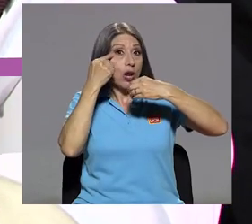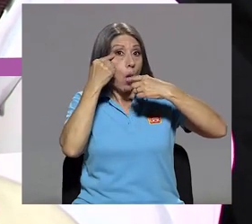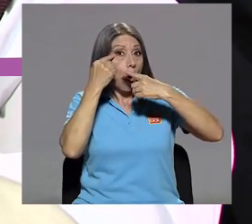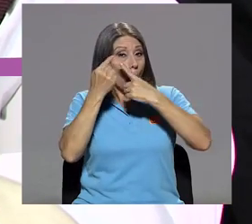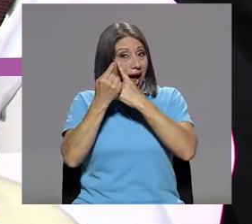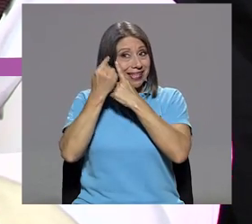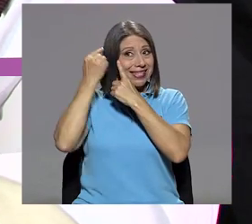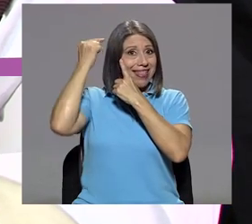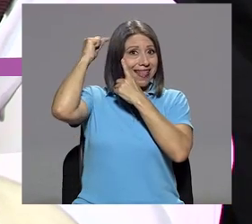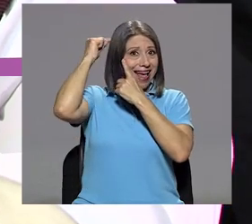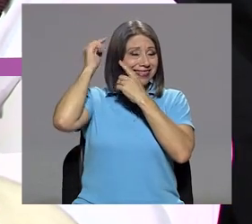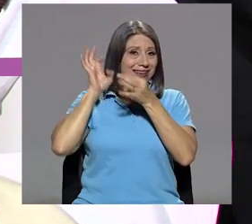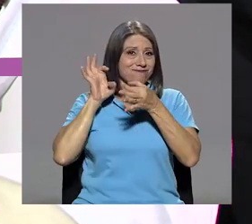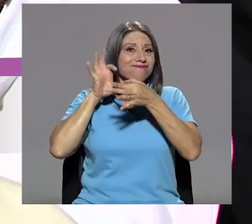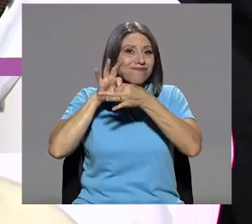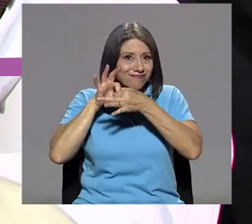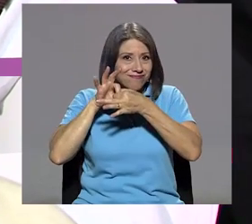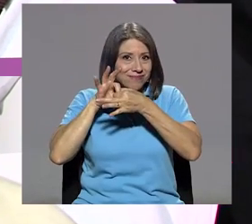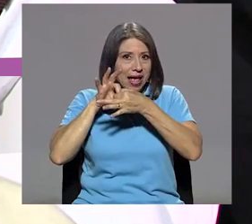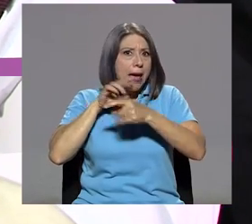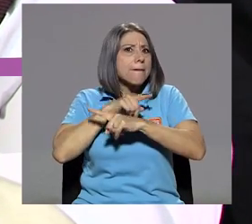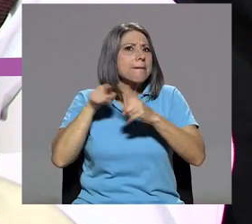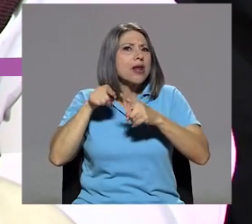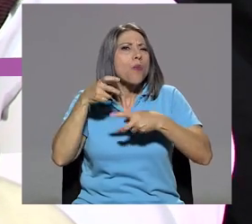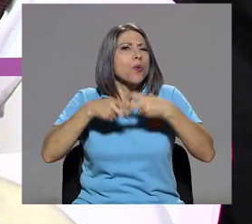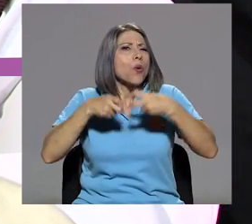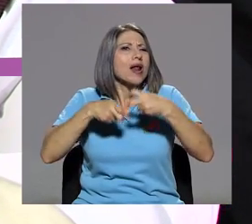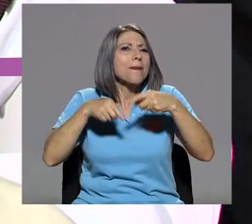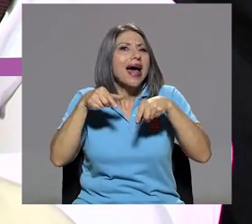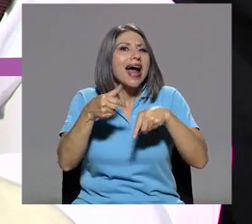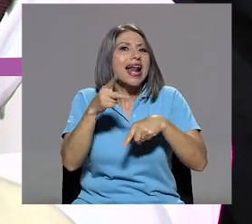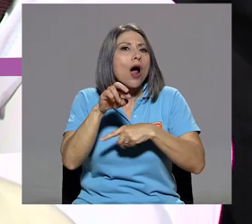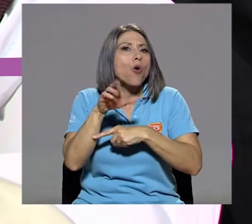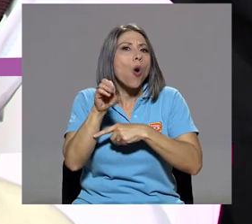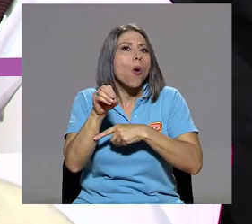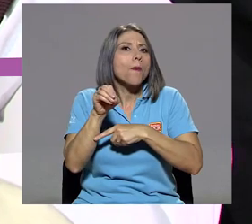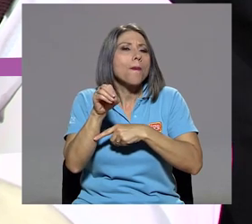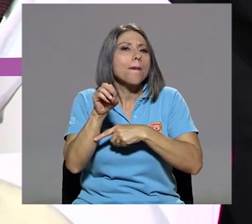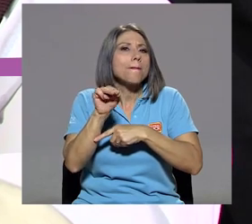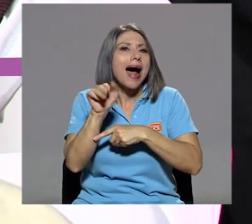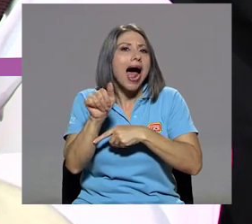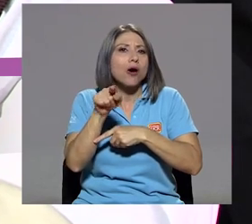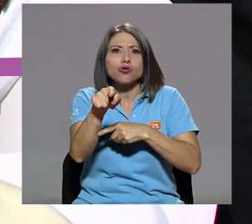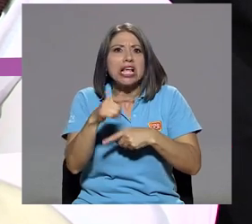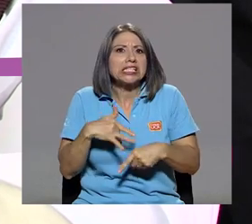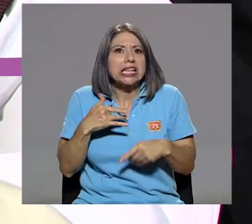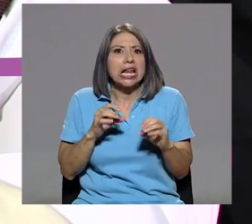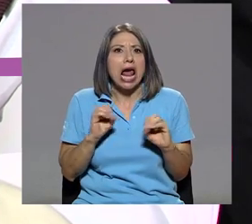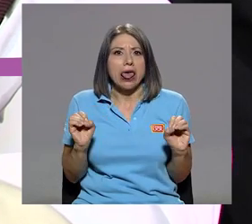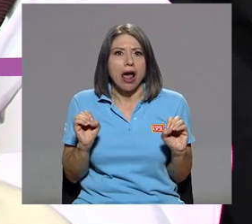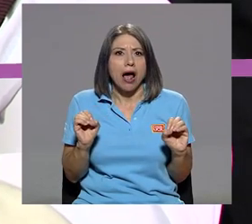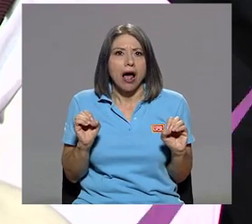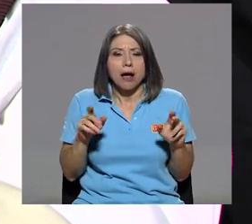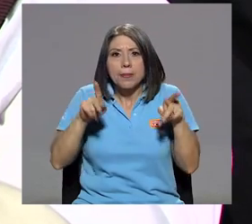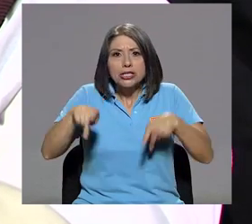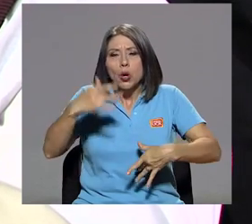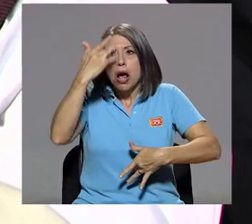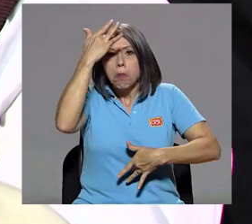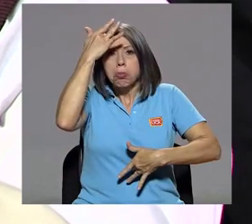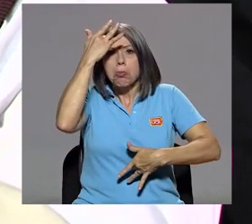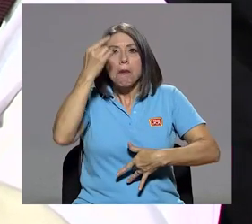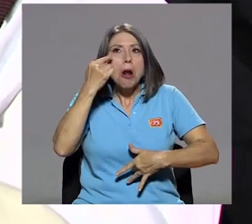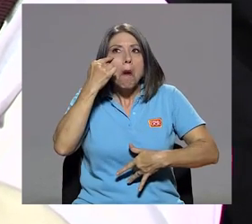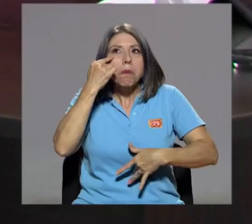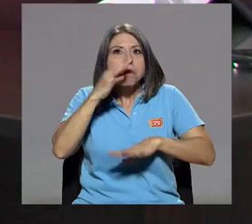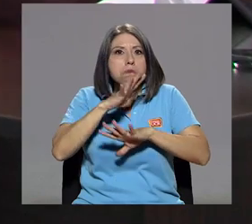cerebro, pasa a través de él. Okay. El gran inconveniente que tiene el glaucoma es que no da síntomas. Entonces, el paciente normalmente no siente